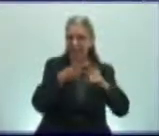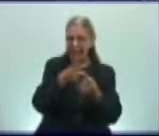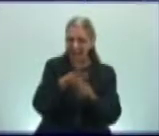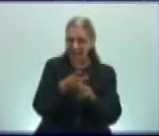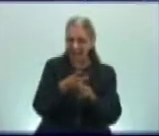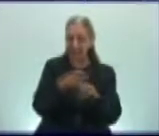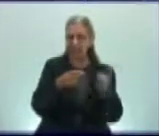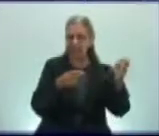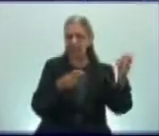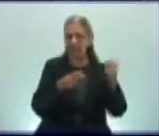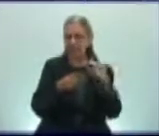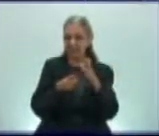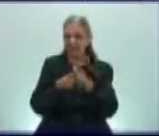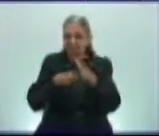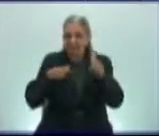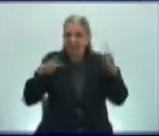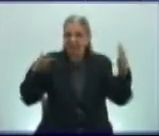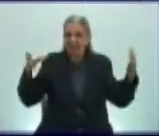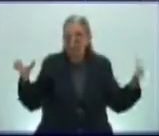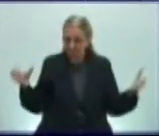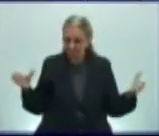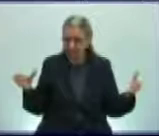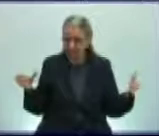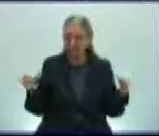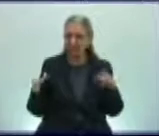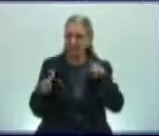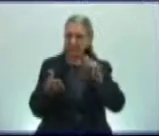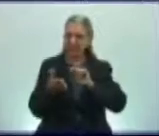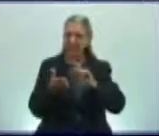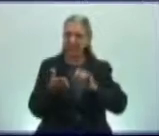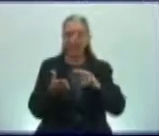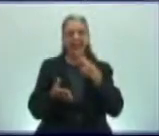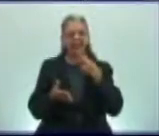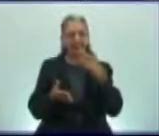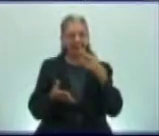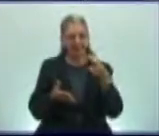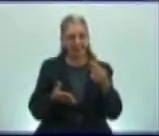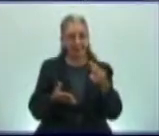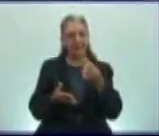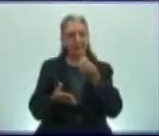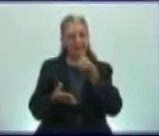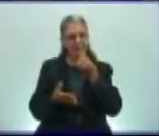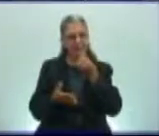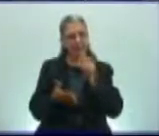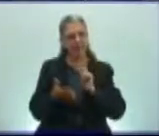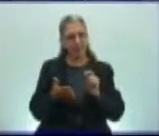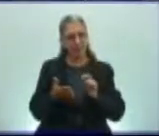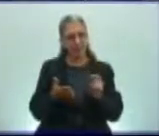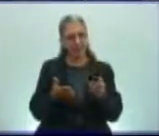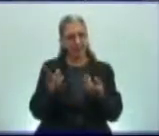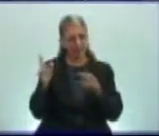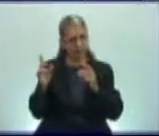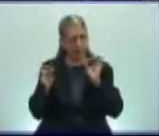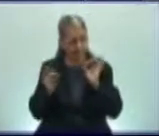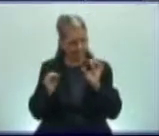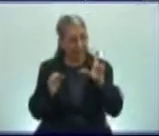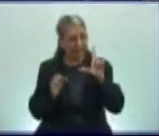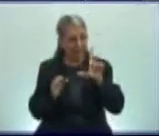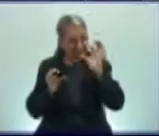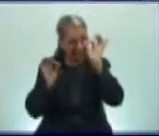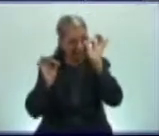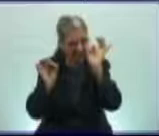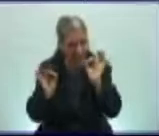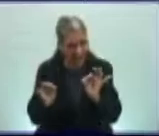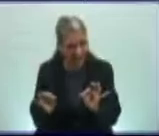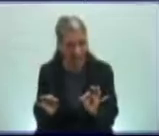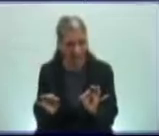del balanceo es el máximo. Espero que todos hayan escrito su respuesta literal. Nunca